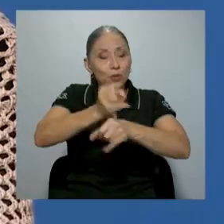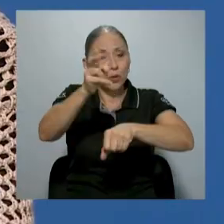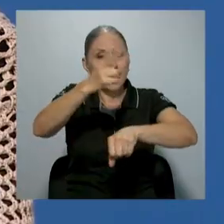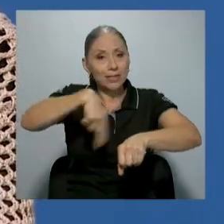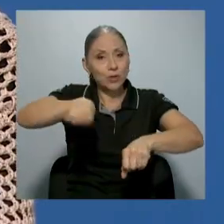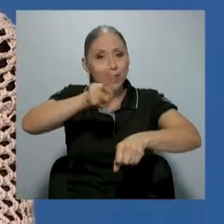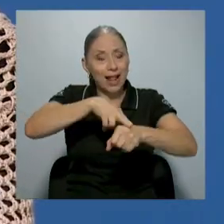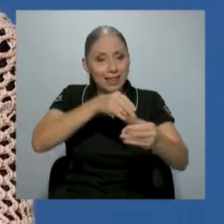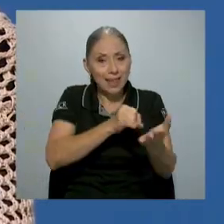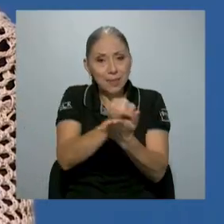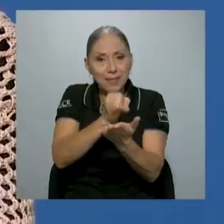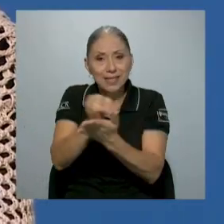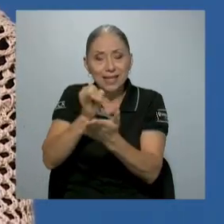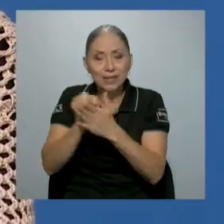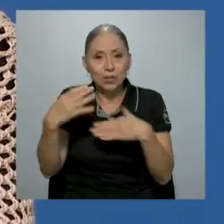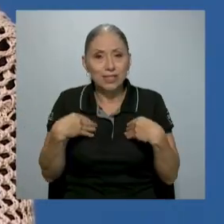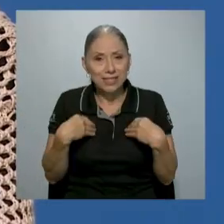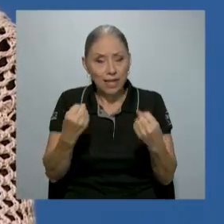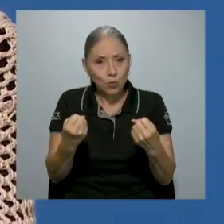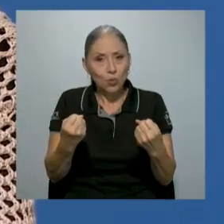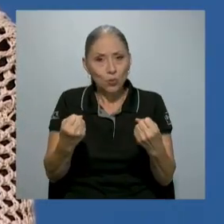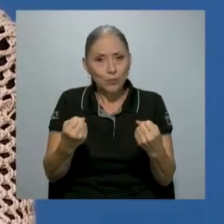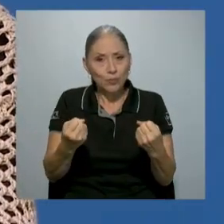de Investigaciones en Salud,